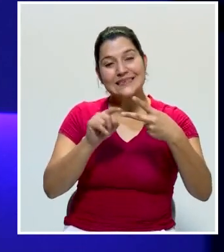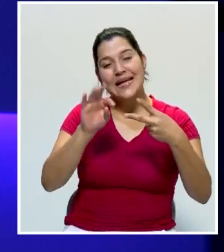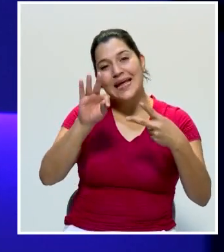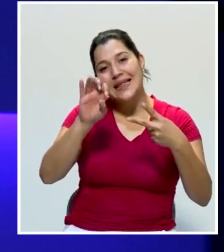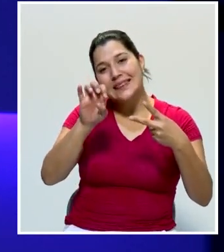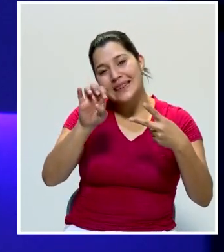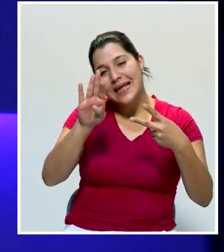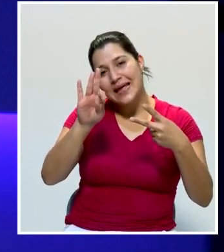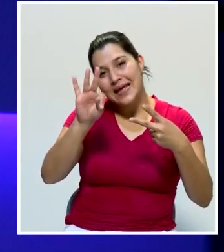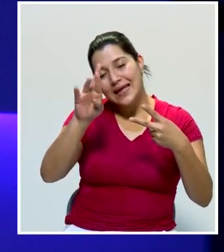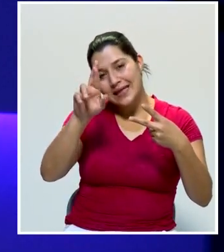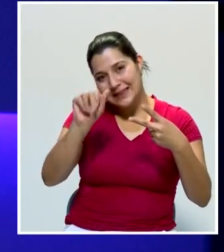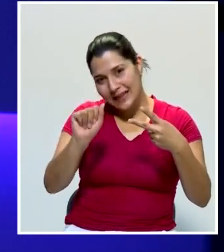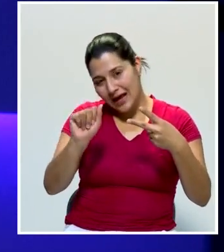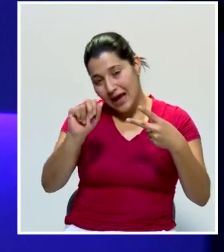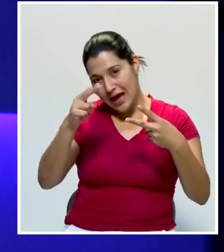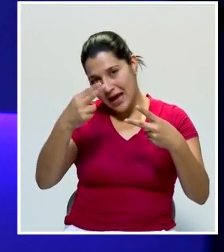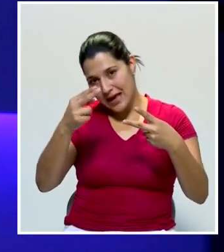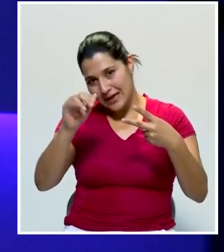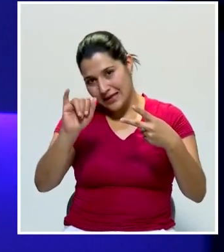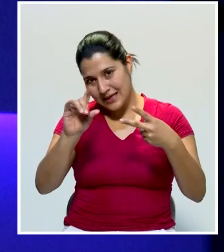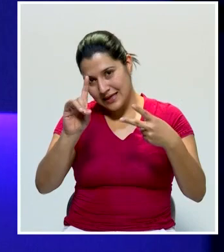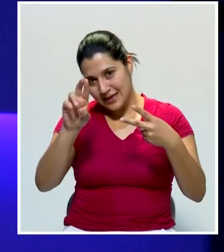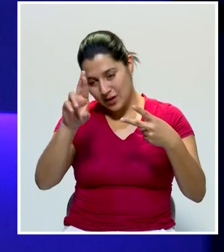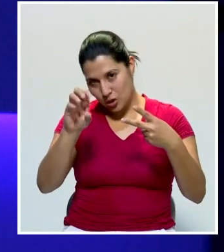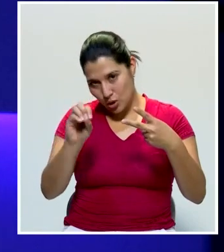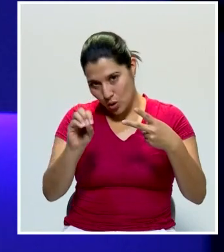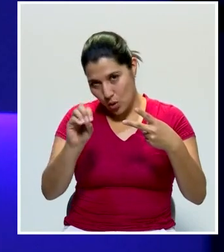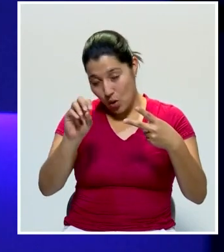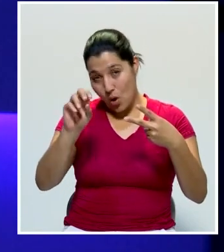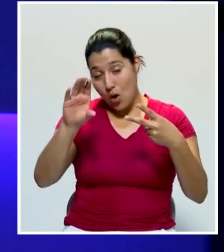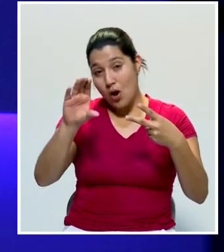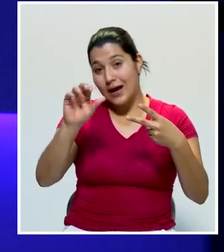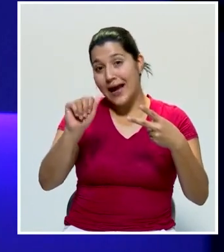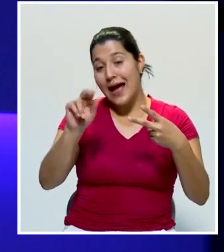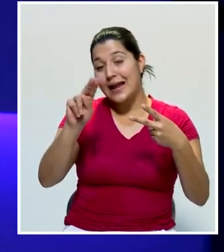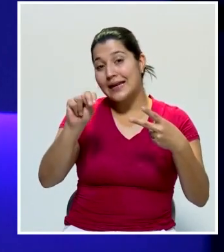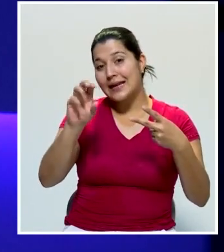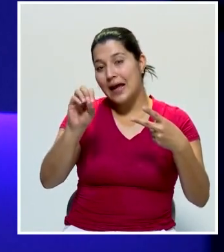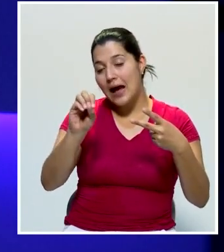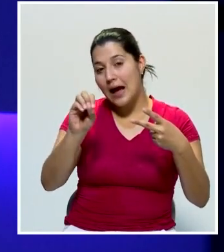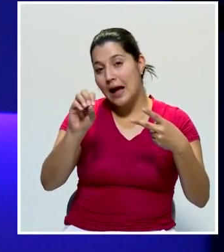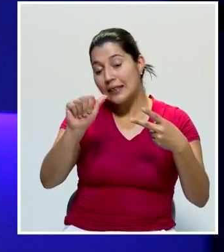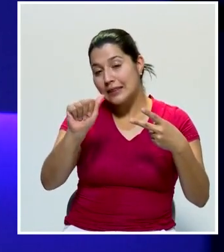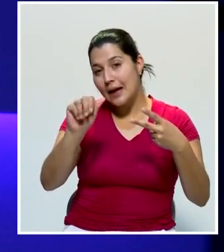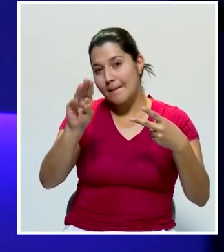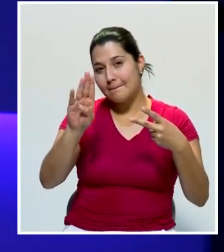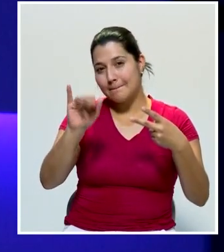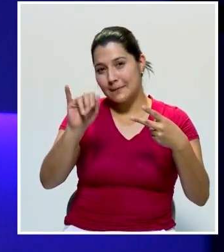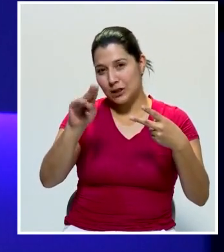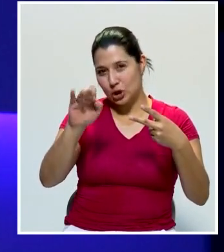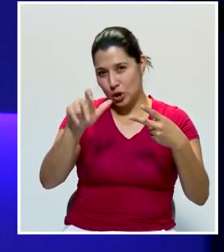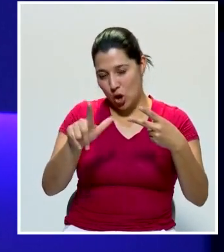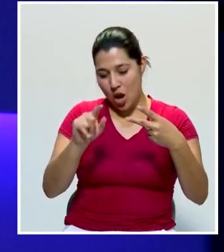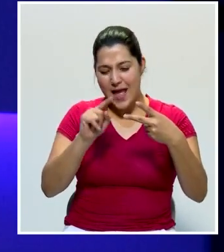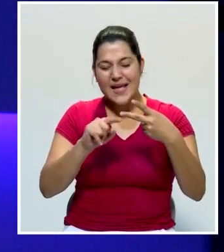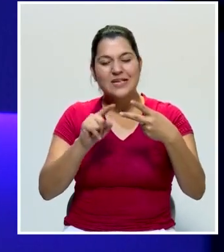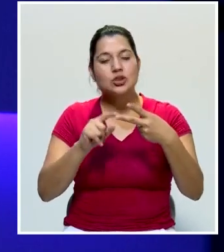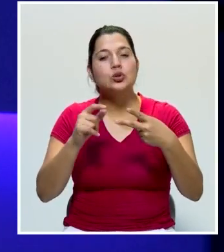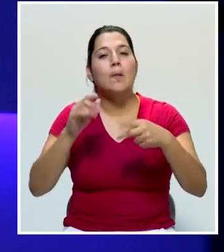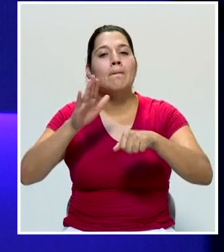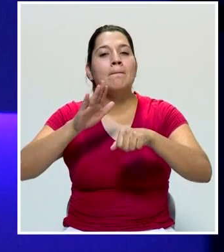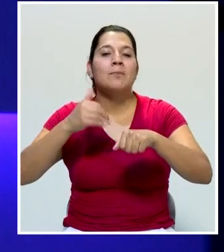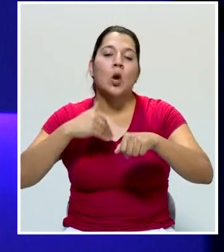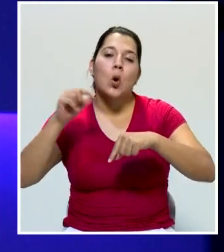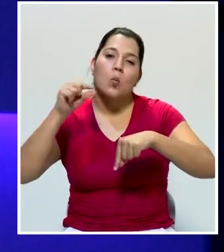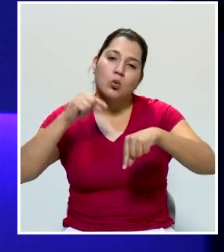que tiene cada especie. El THC es una sustancia que tiene efectos psicoactivos y la cannabis